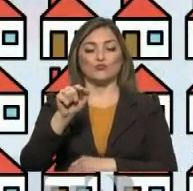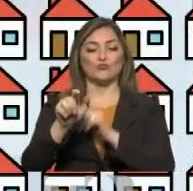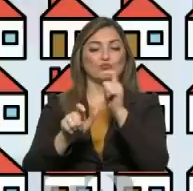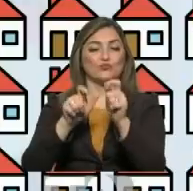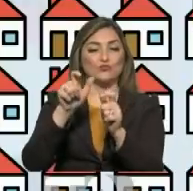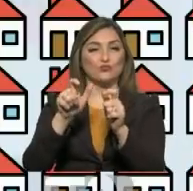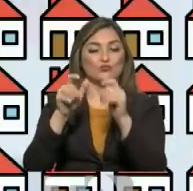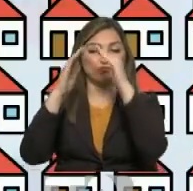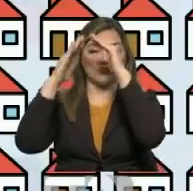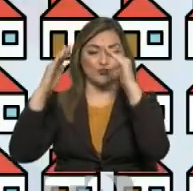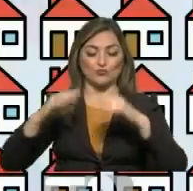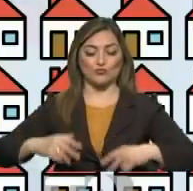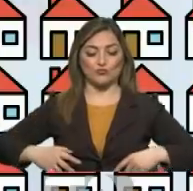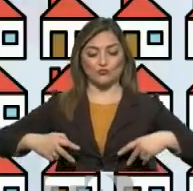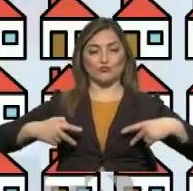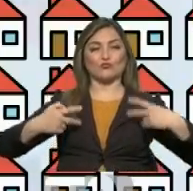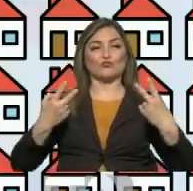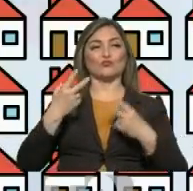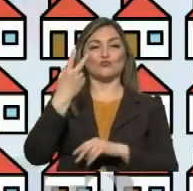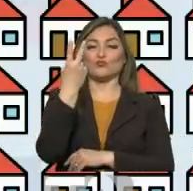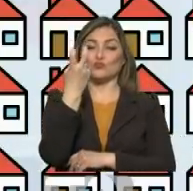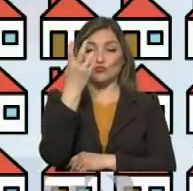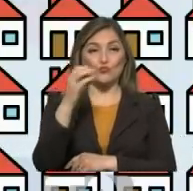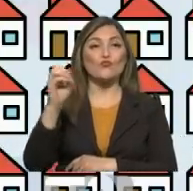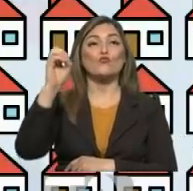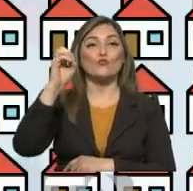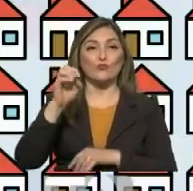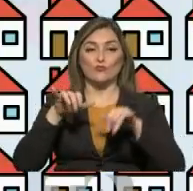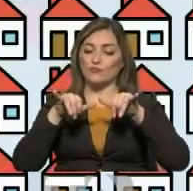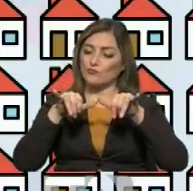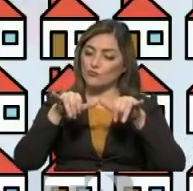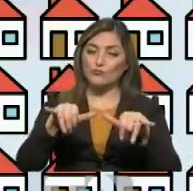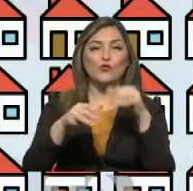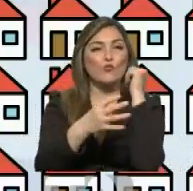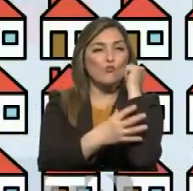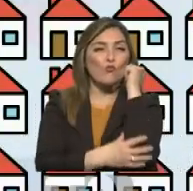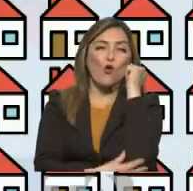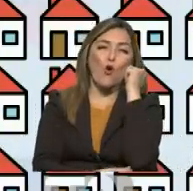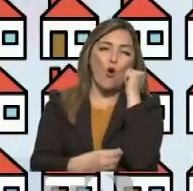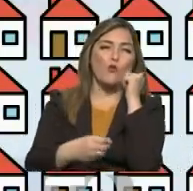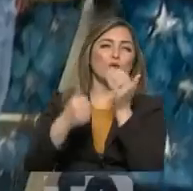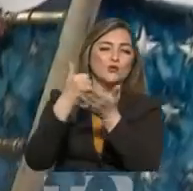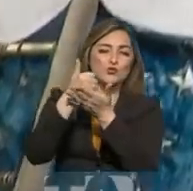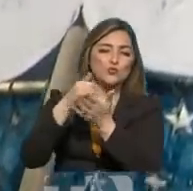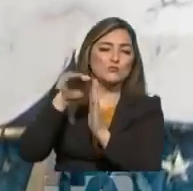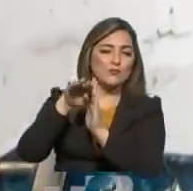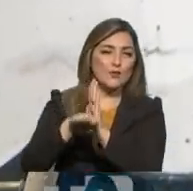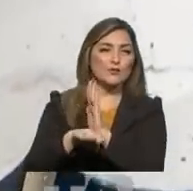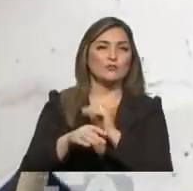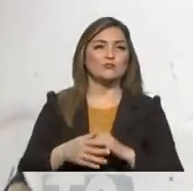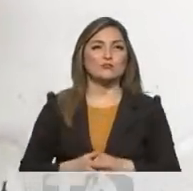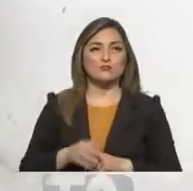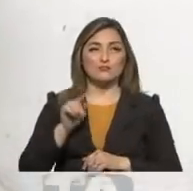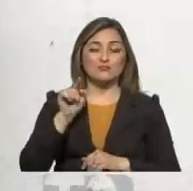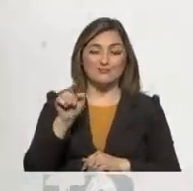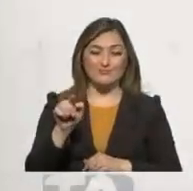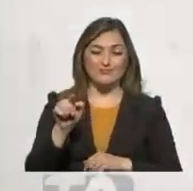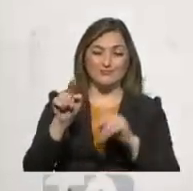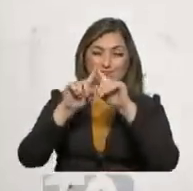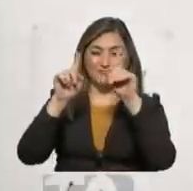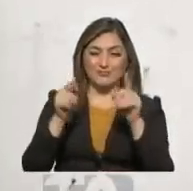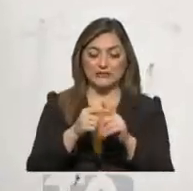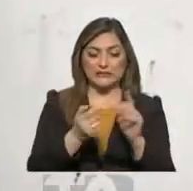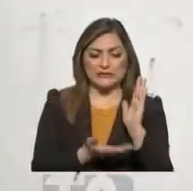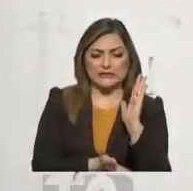clientes residenciales, solo el 12% continúa bajo la tarifa de la dignidad. Y cuando usted sale de esa